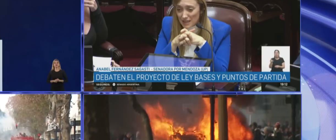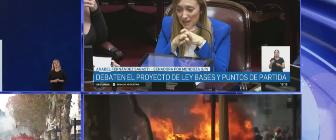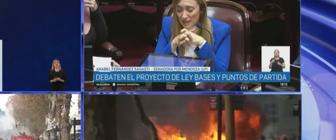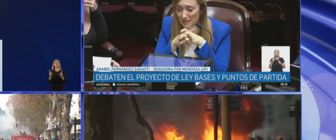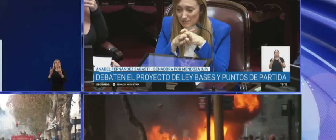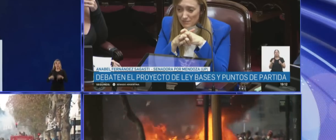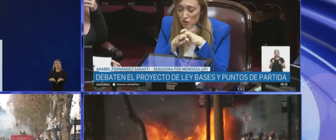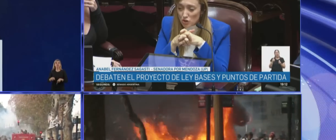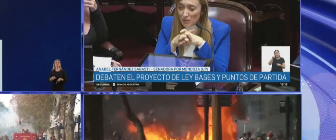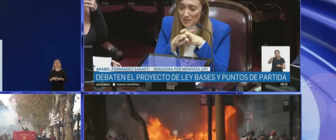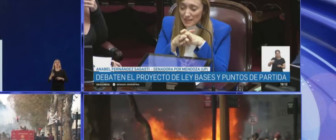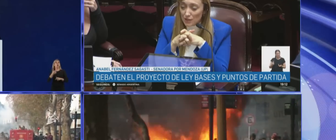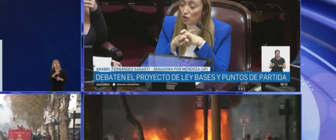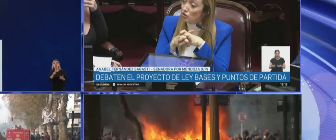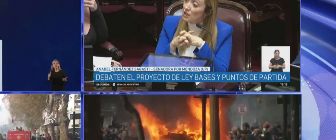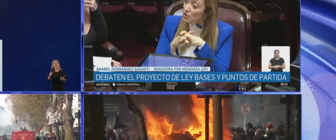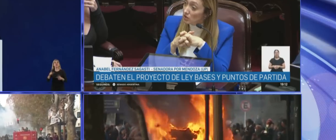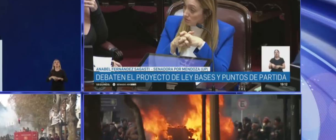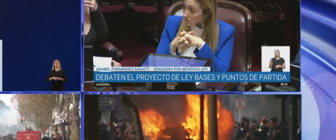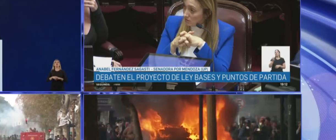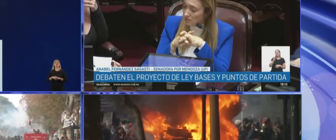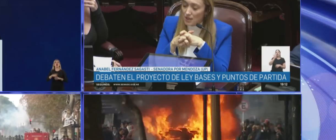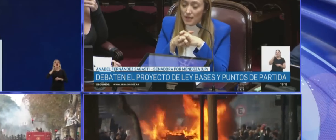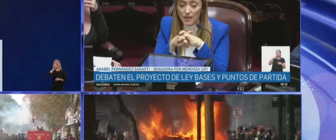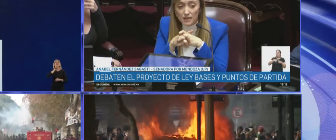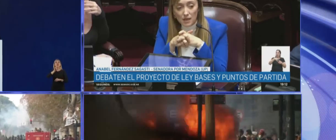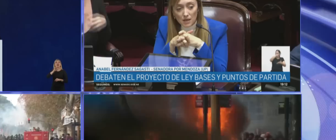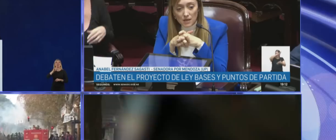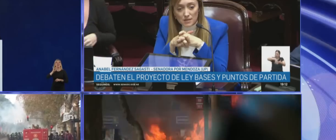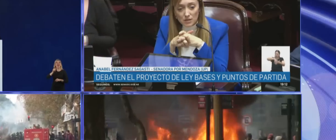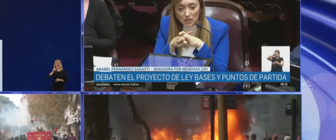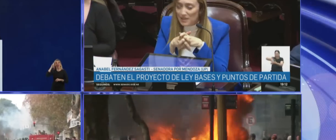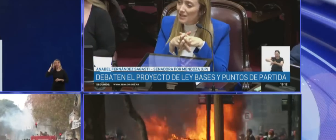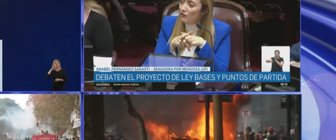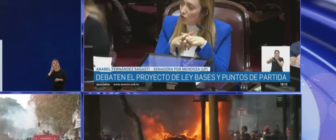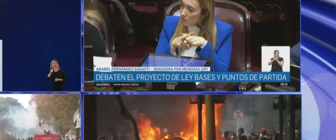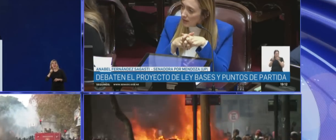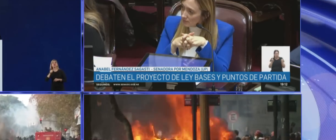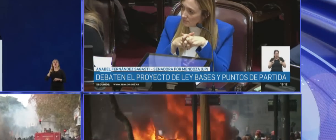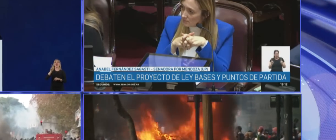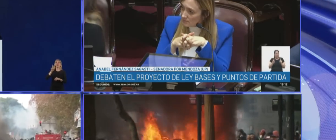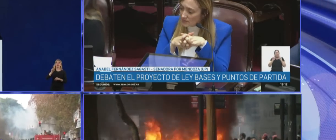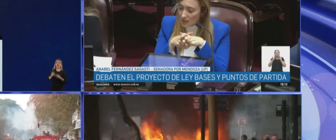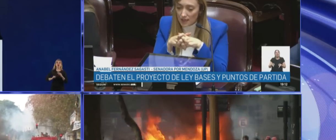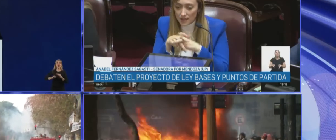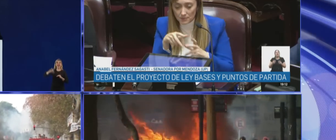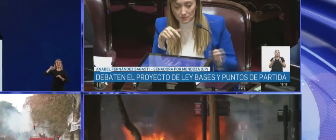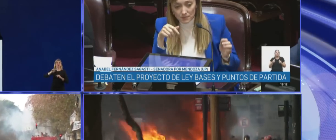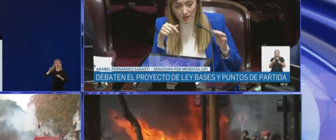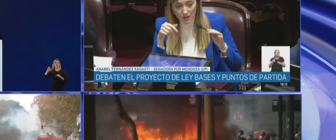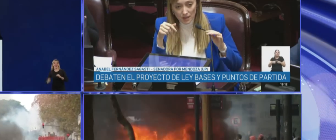tiene contrapartida empírica. Porque la contrapartida empírica son los rendimientos crecientes, no los rendimientos marginales decrecientes.